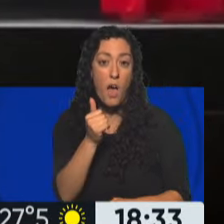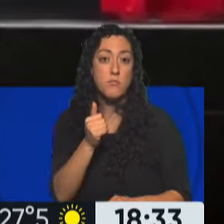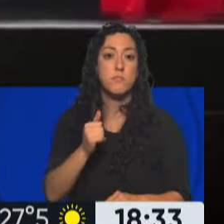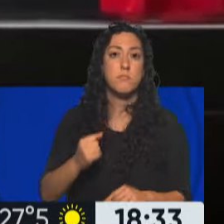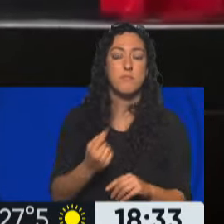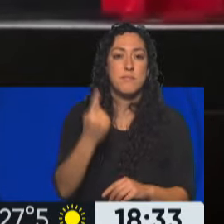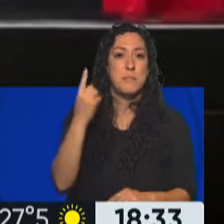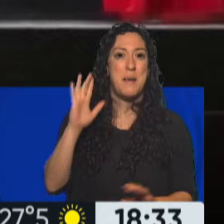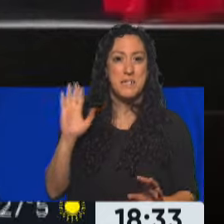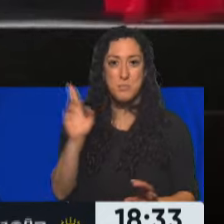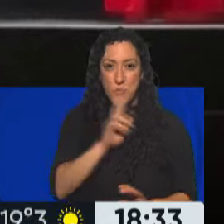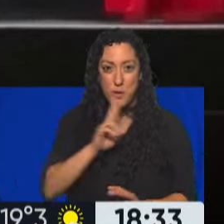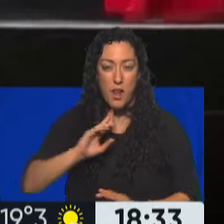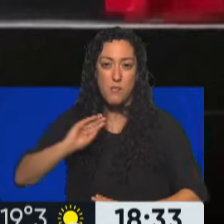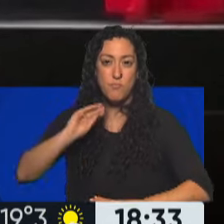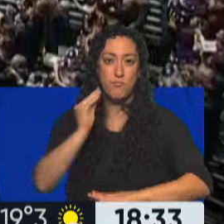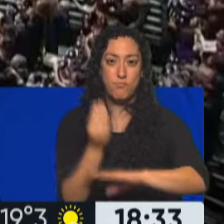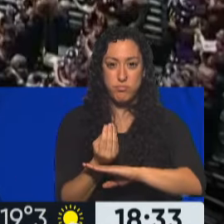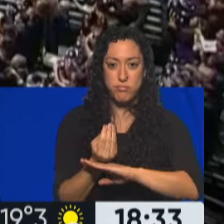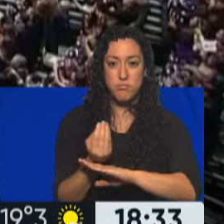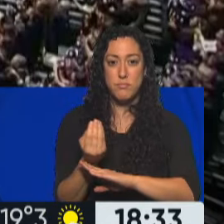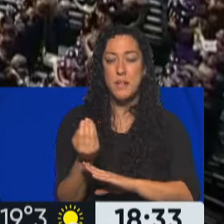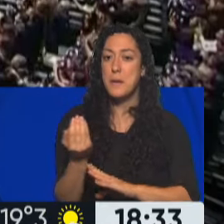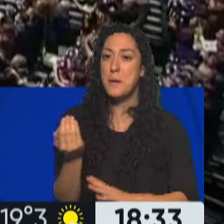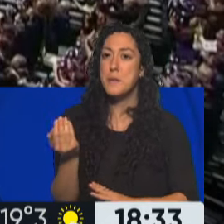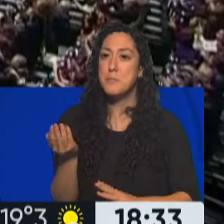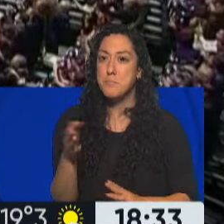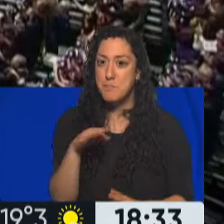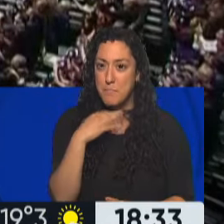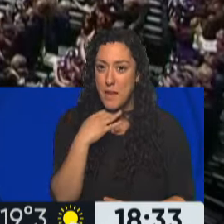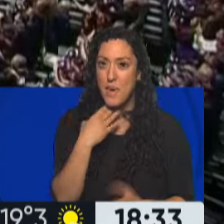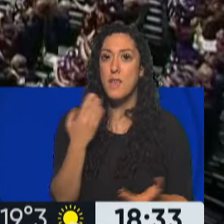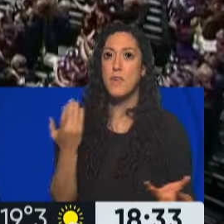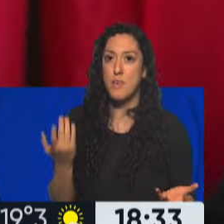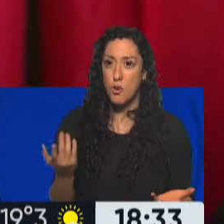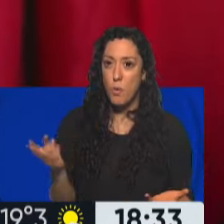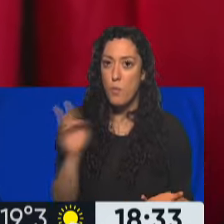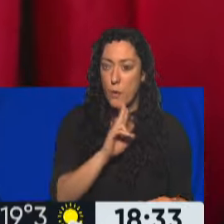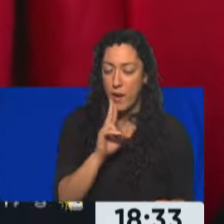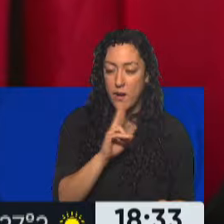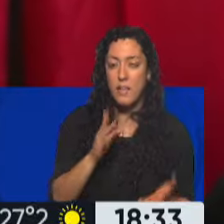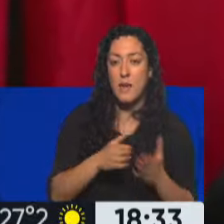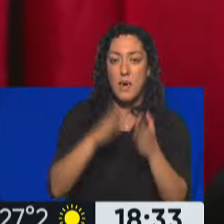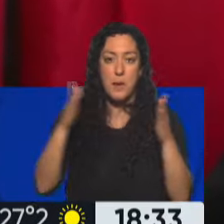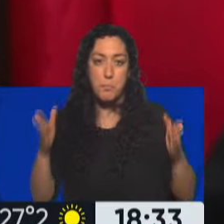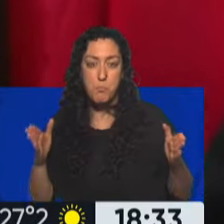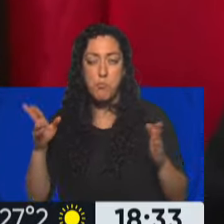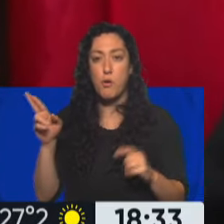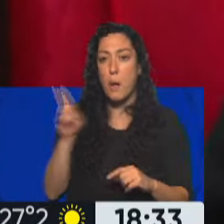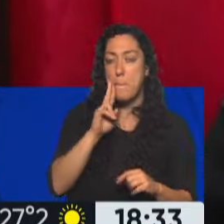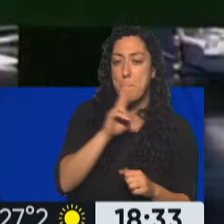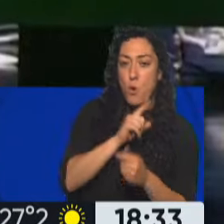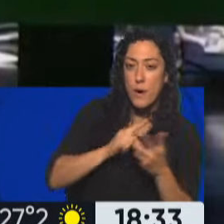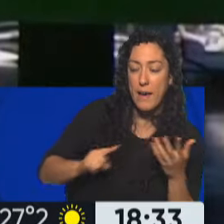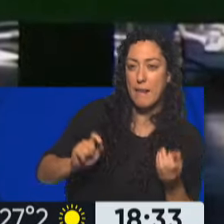al constituirse en la primera mujer que gobierna un país culturalmente signado por el machismo. Es tiempo de mujeres y de transformación, repitió